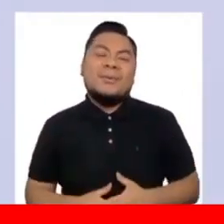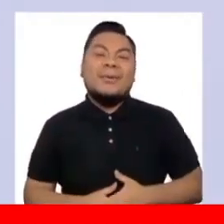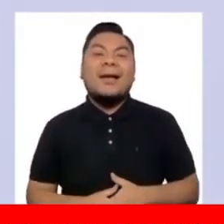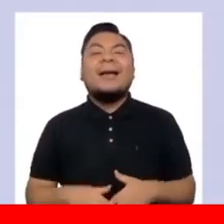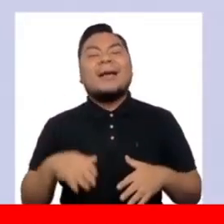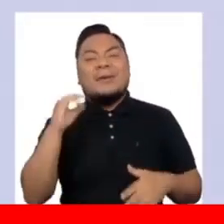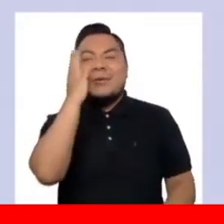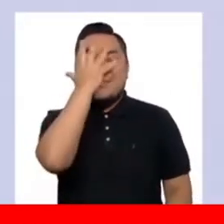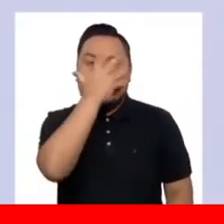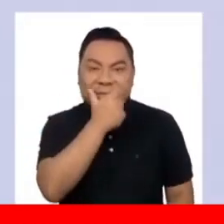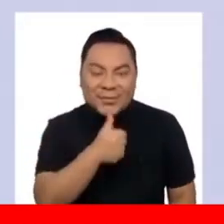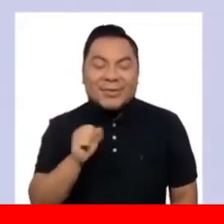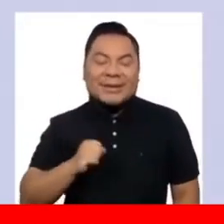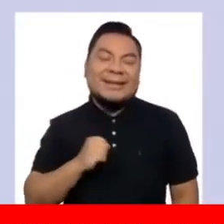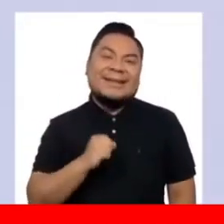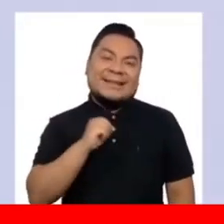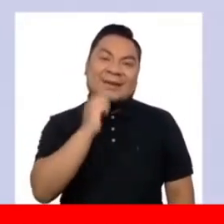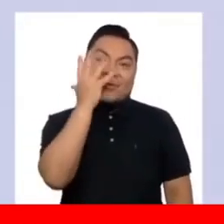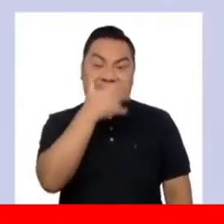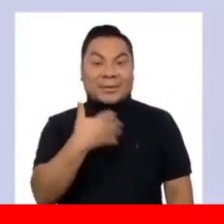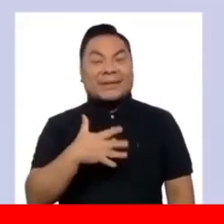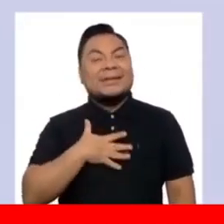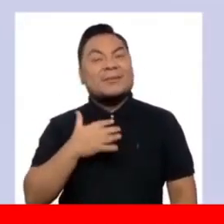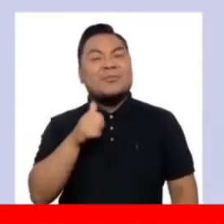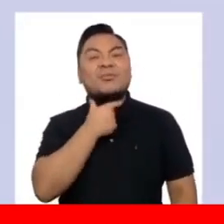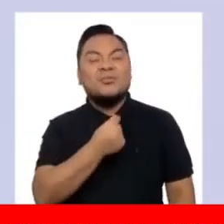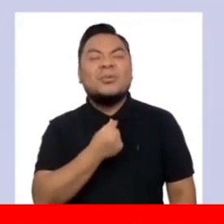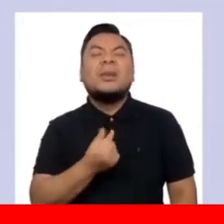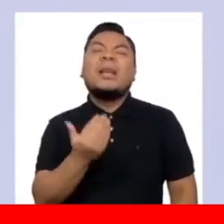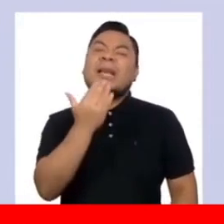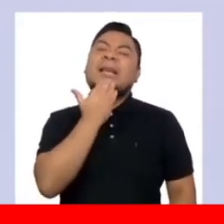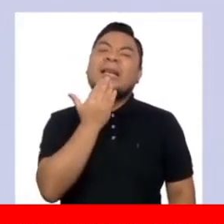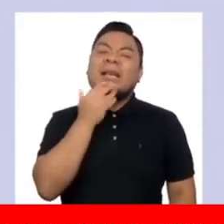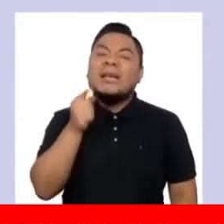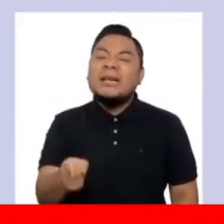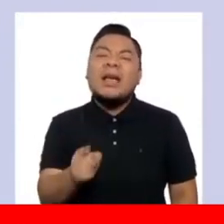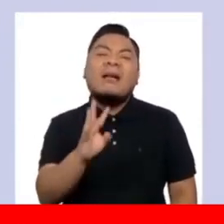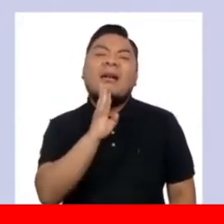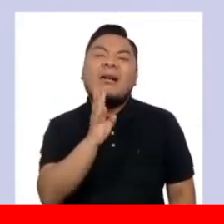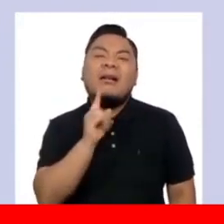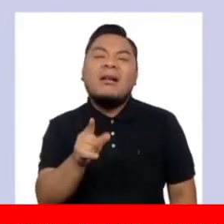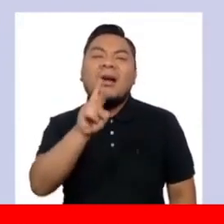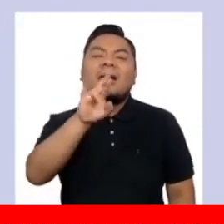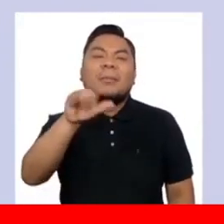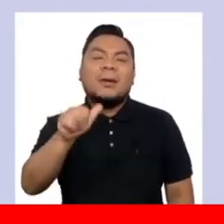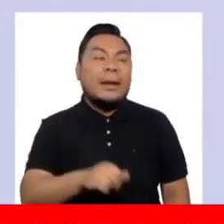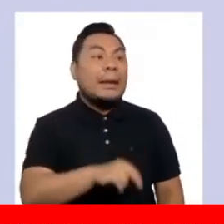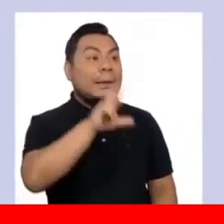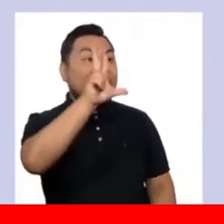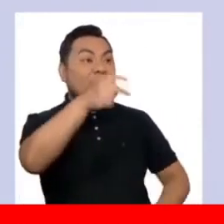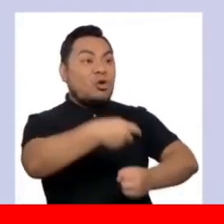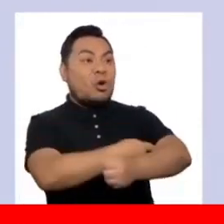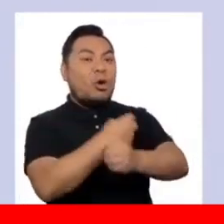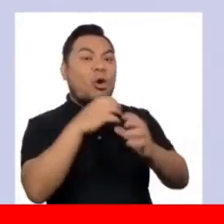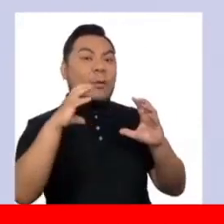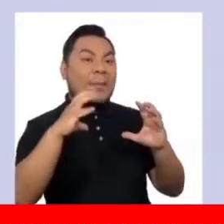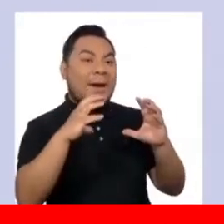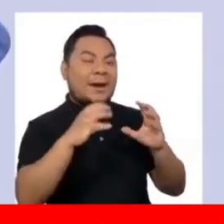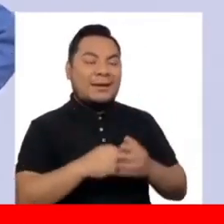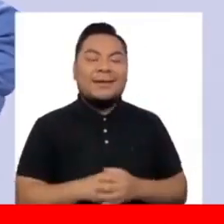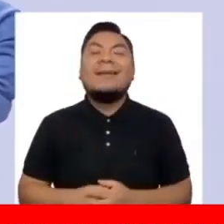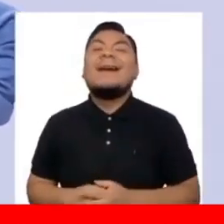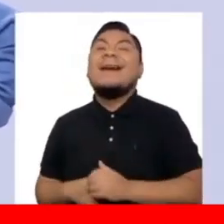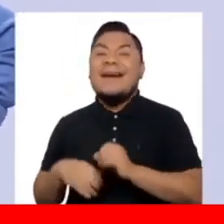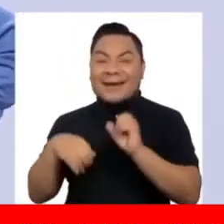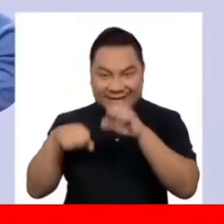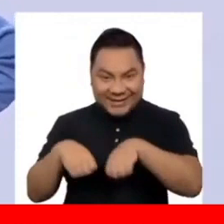¡Ay, qué bonito! Me ha encantado. Pero a ver, ¿de quién habla la rima? De tres ovejas.